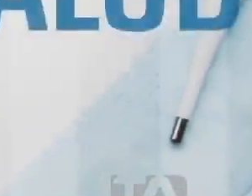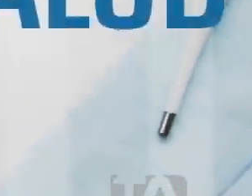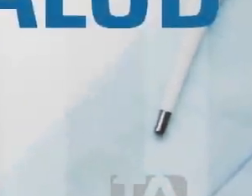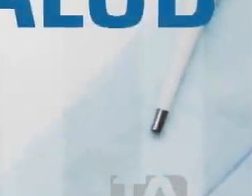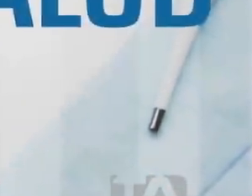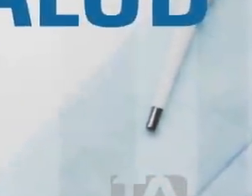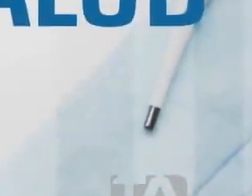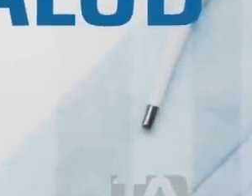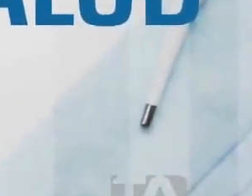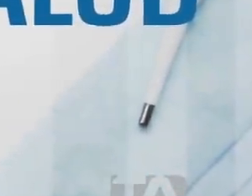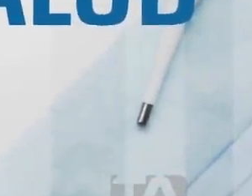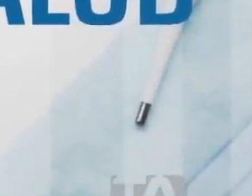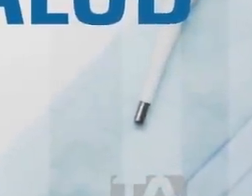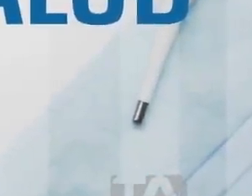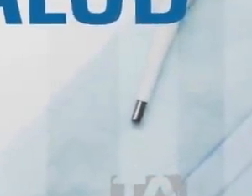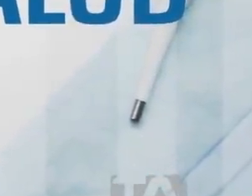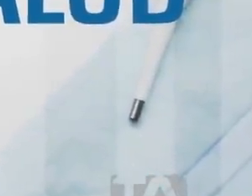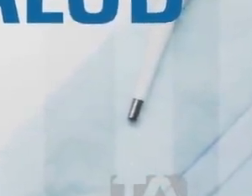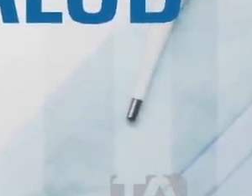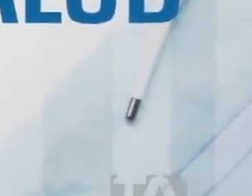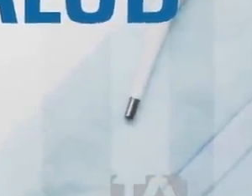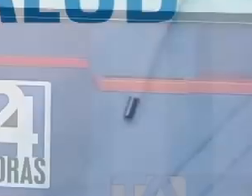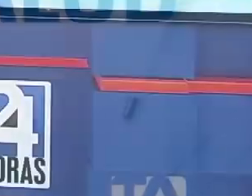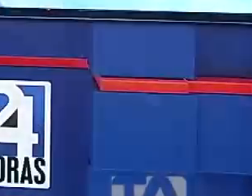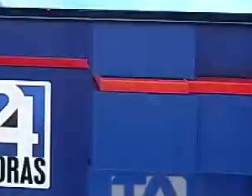Por tu salud.